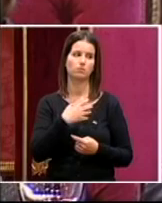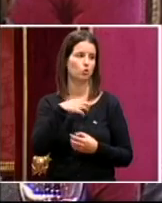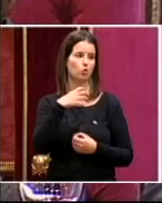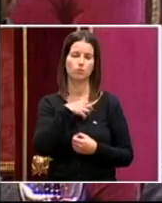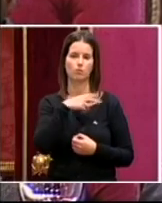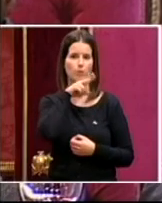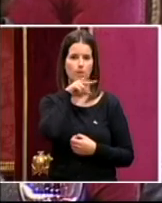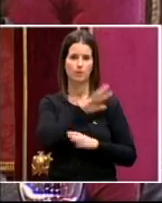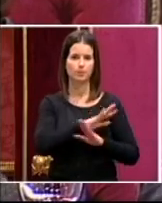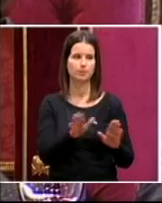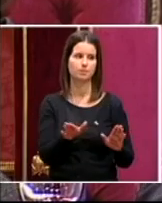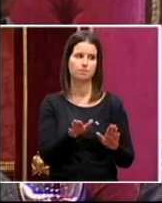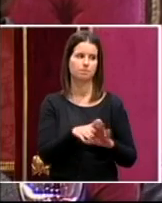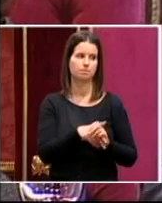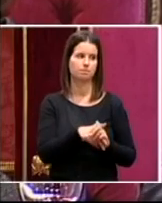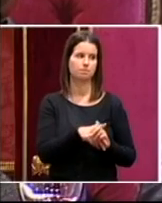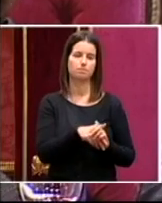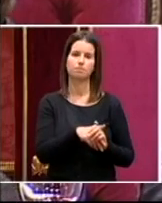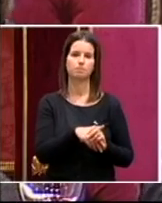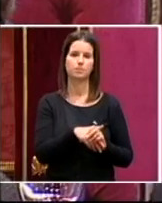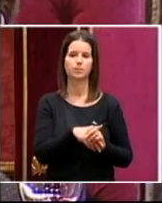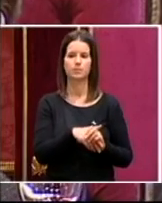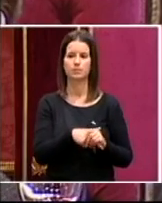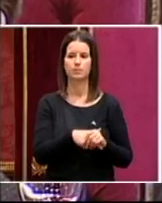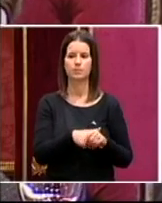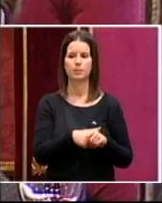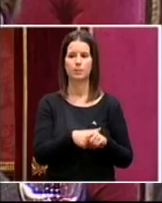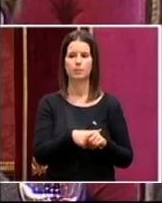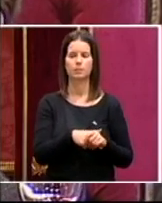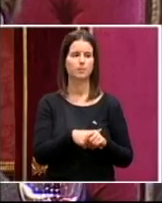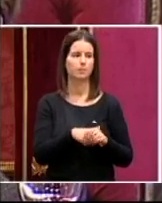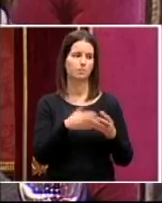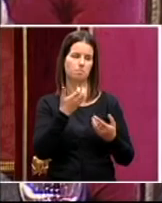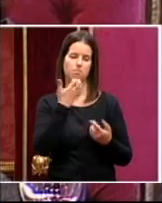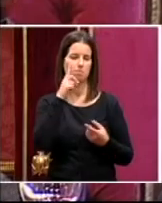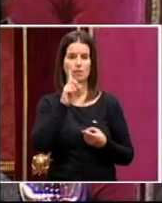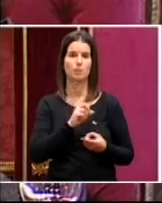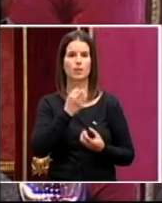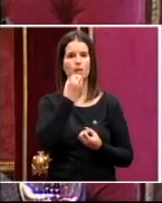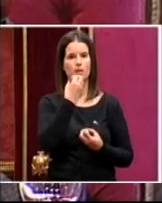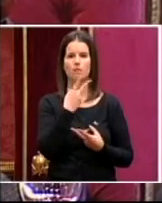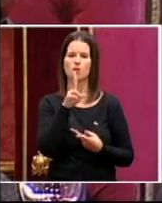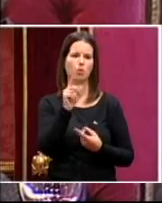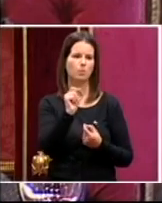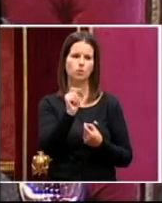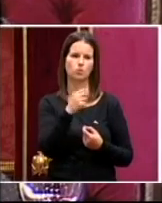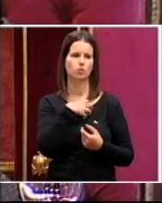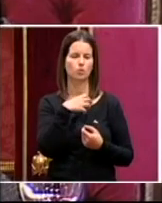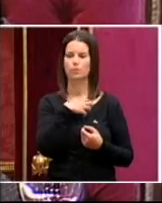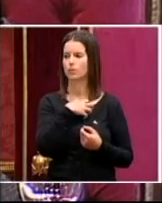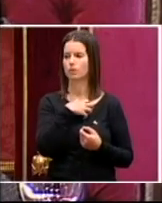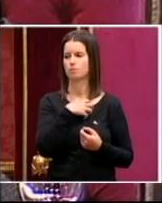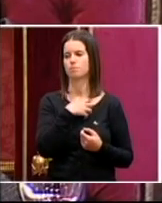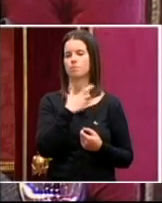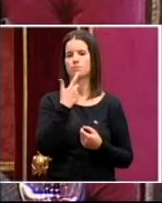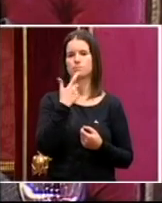que no, permítame, si no es que abriríamos un nuevo debate, si no les parece bien, no cuenta en dos minutos de qué va el contenido, sobre todo para que quien nos